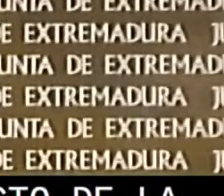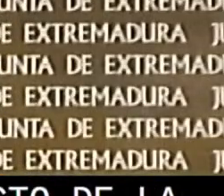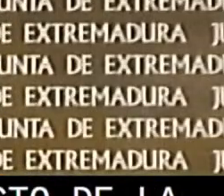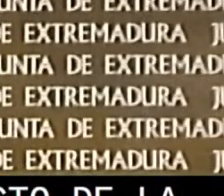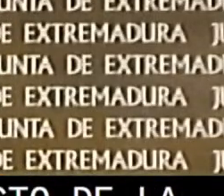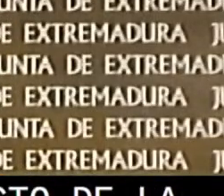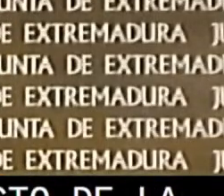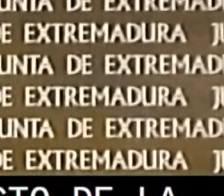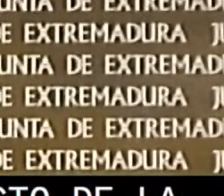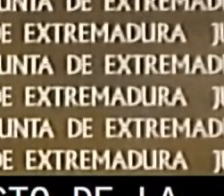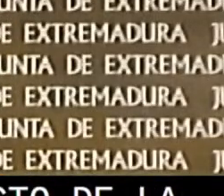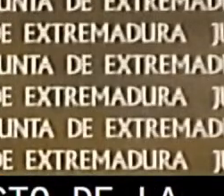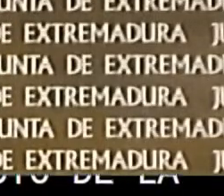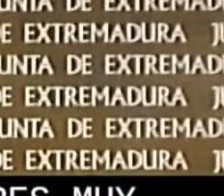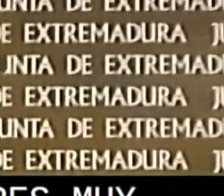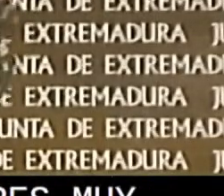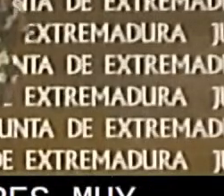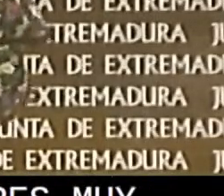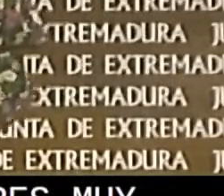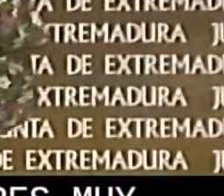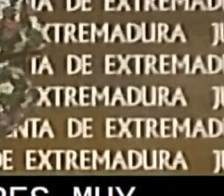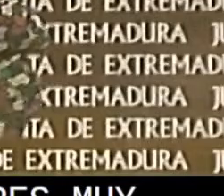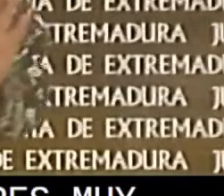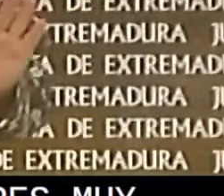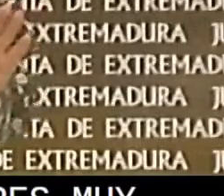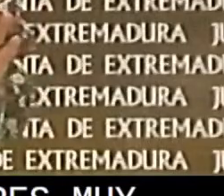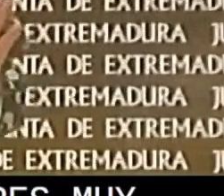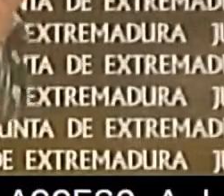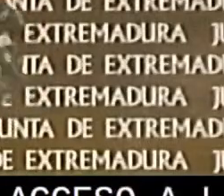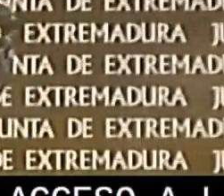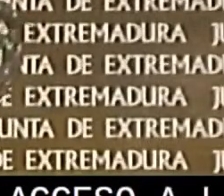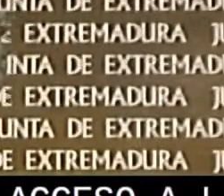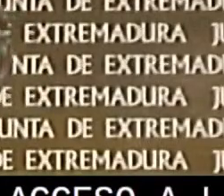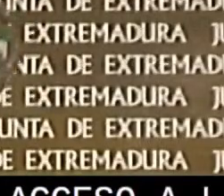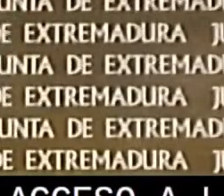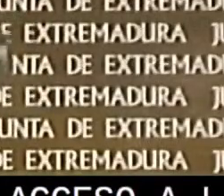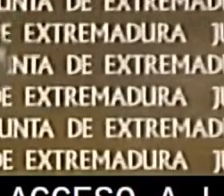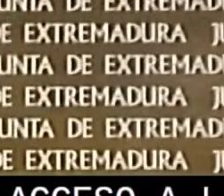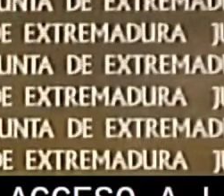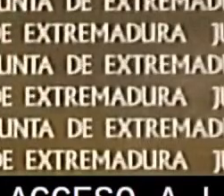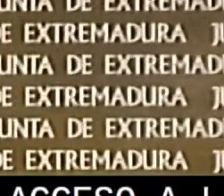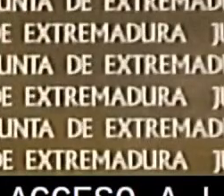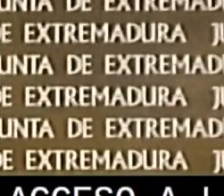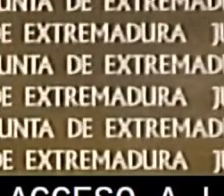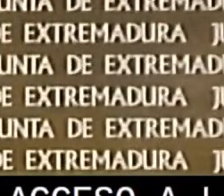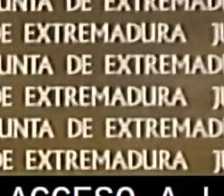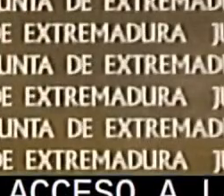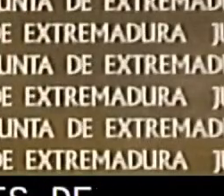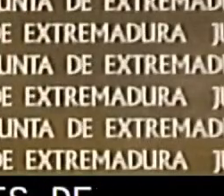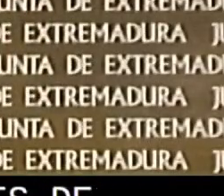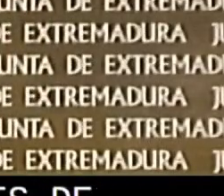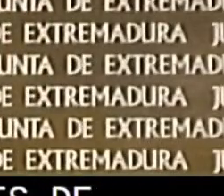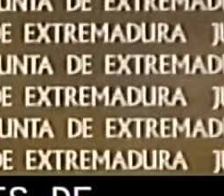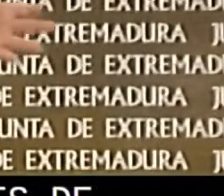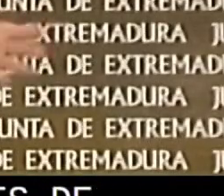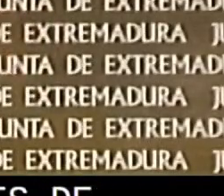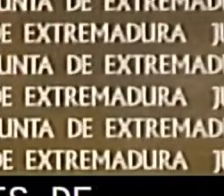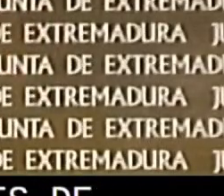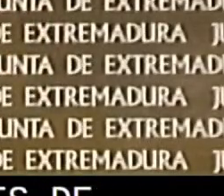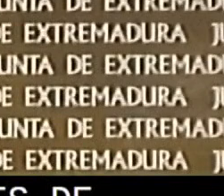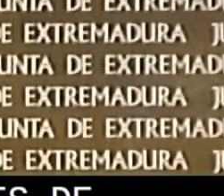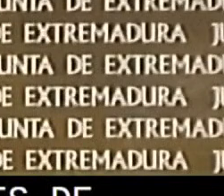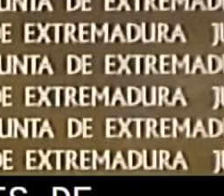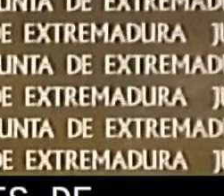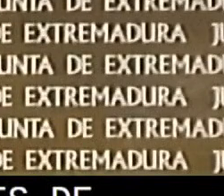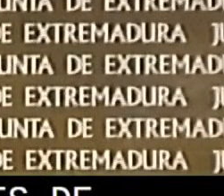Extremadura tienen dos nombres muy concretos: acceso al mercado de trabajo y acceso a la vivienda. Por tanto, hemos de ser capaces de establecer programas específicos que